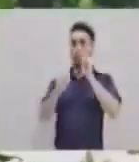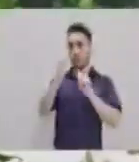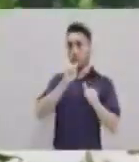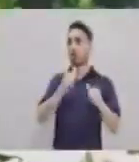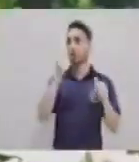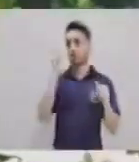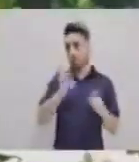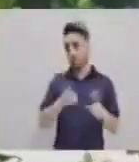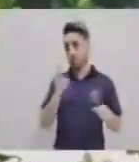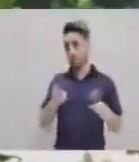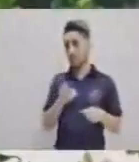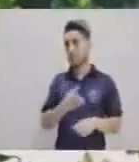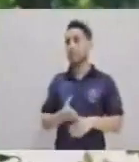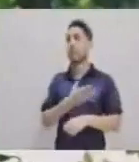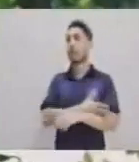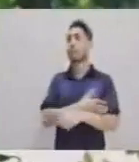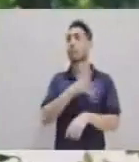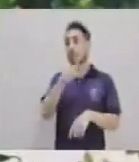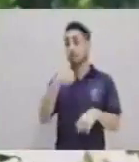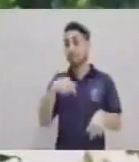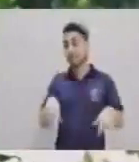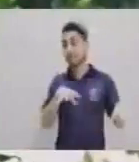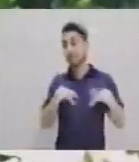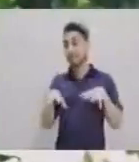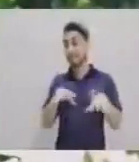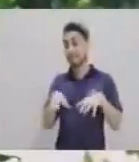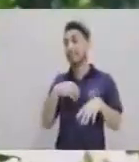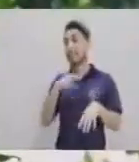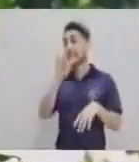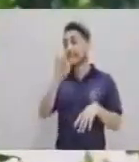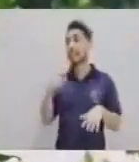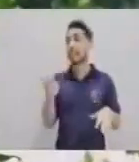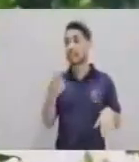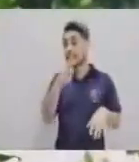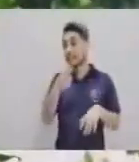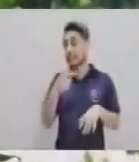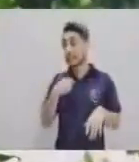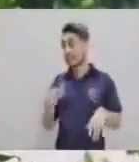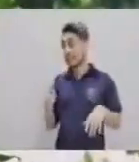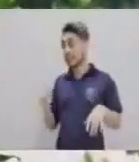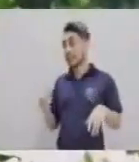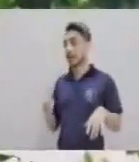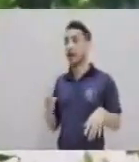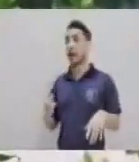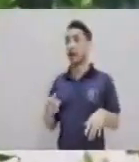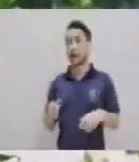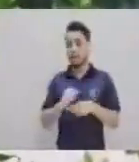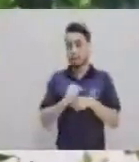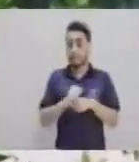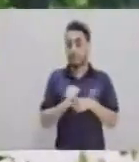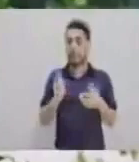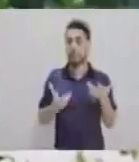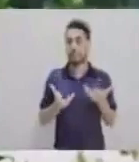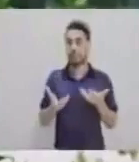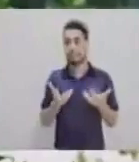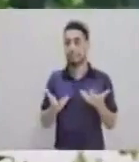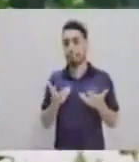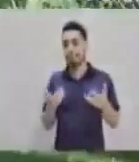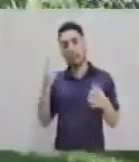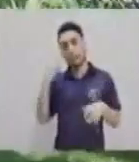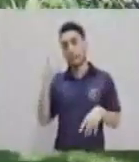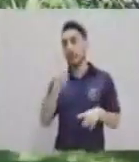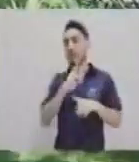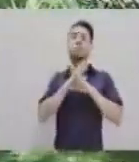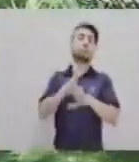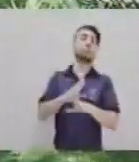iniciar. Antes de comenzar directamente con la actividad, vamos a realizar nuestro respectivo calentamiento para evitar lesiones.